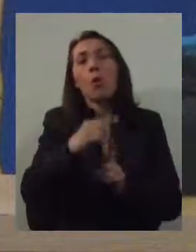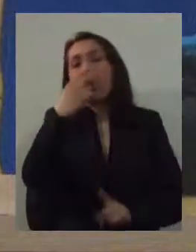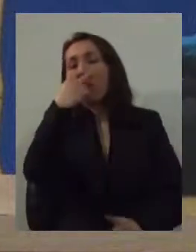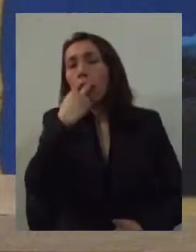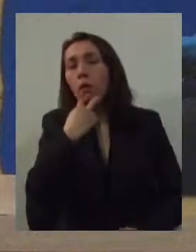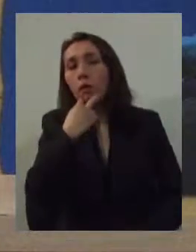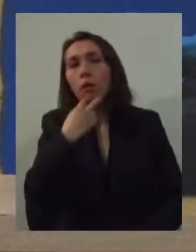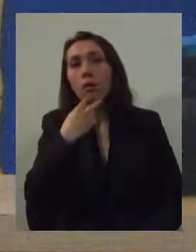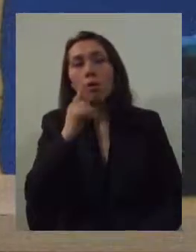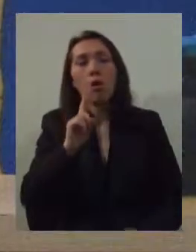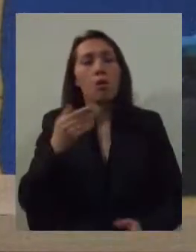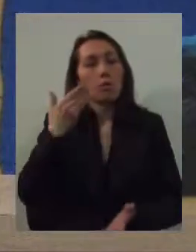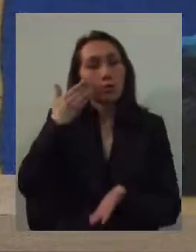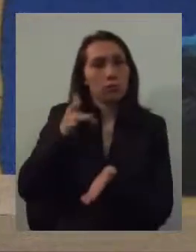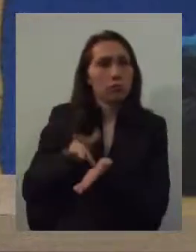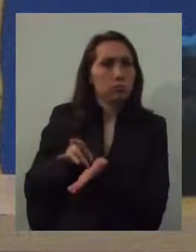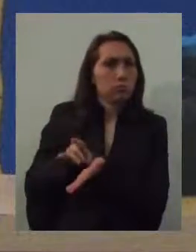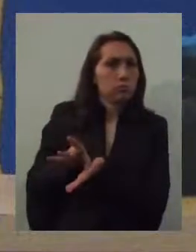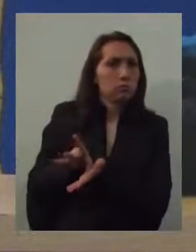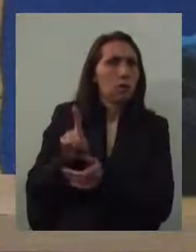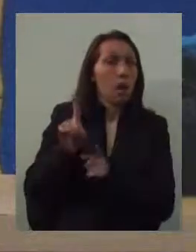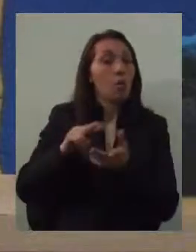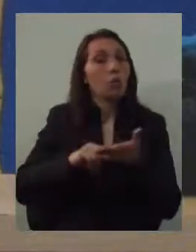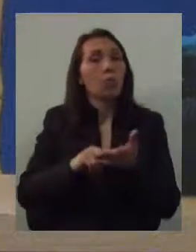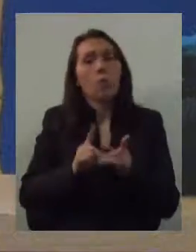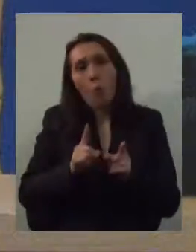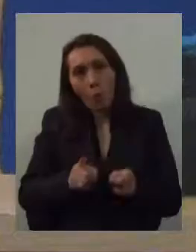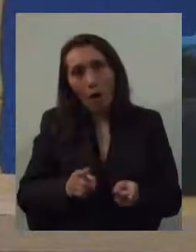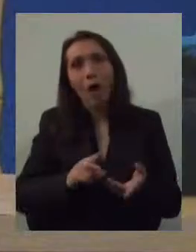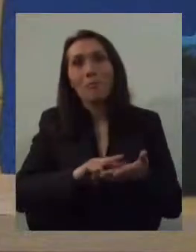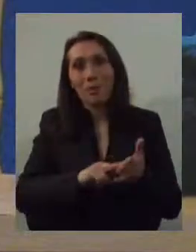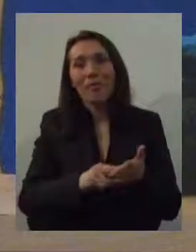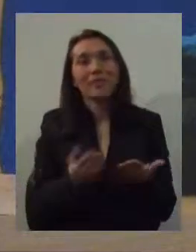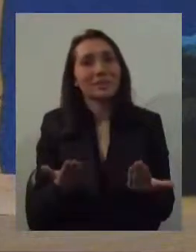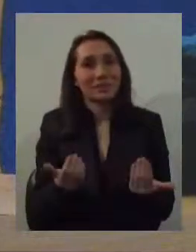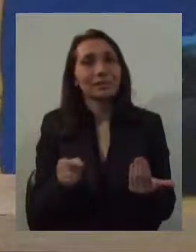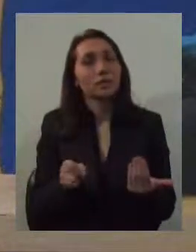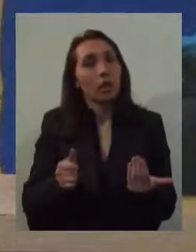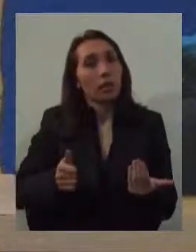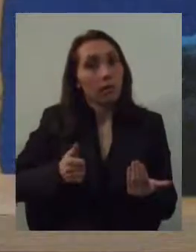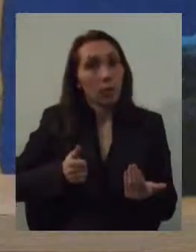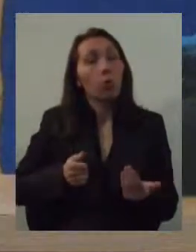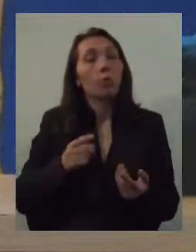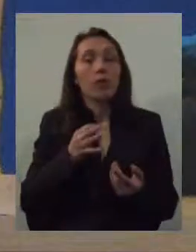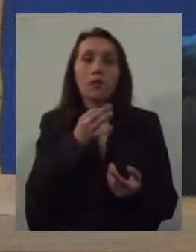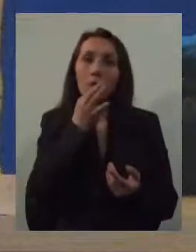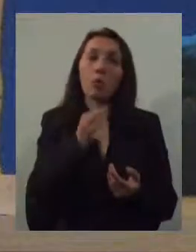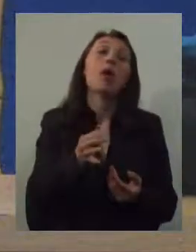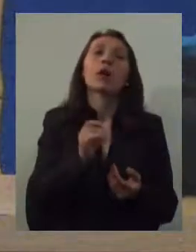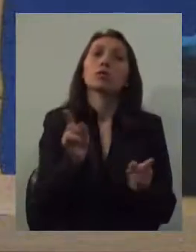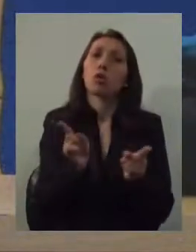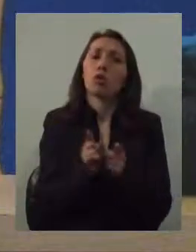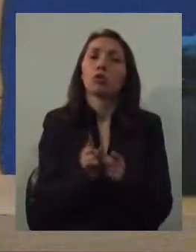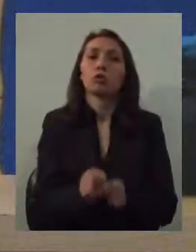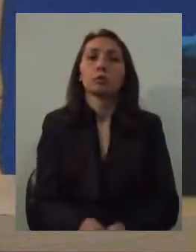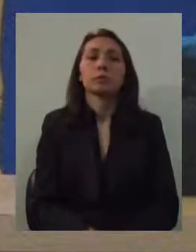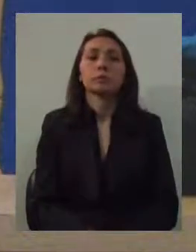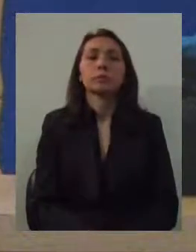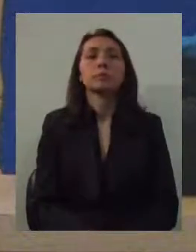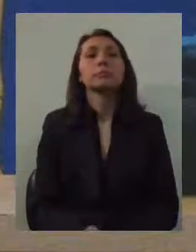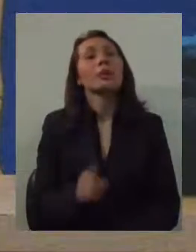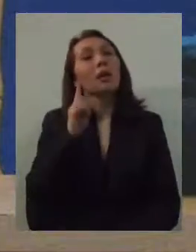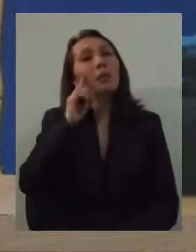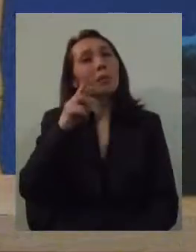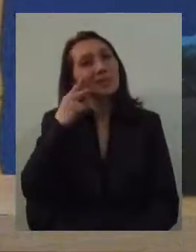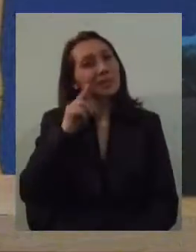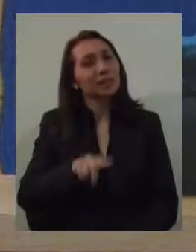no reconocer que existen algunos obstáculos como requisitos que hay que cumplir y a los que vamos a hacer referencia brevemente. Pero sin